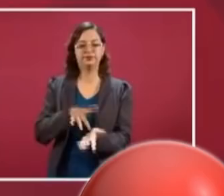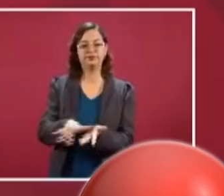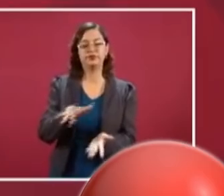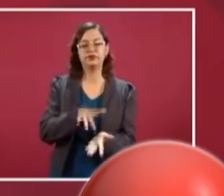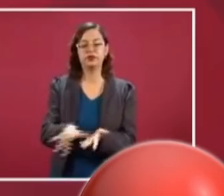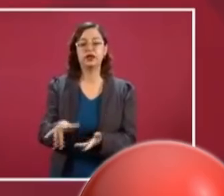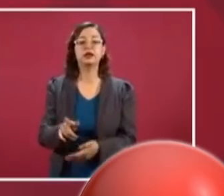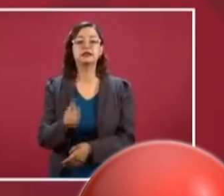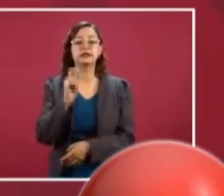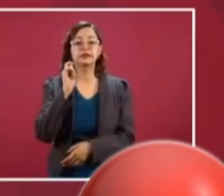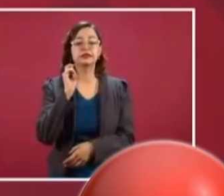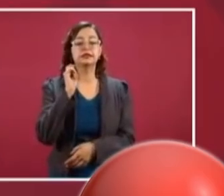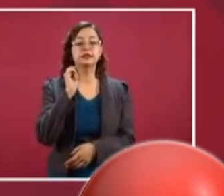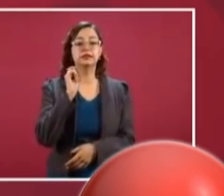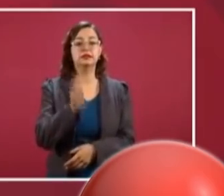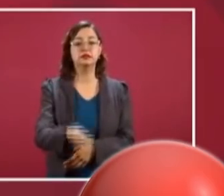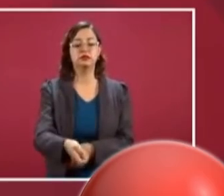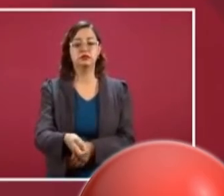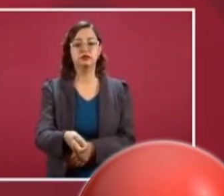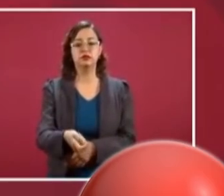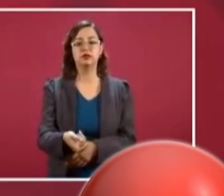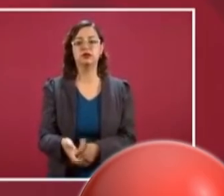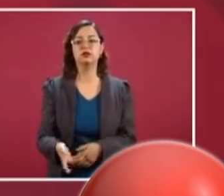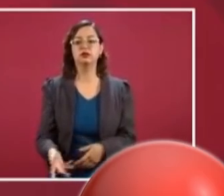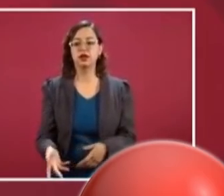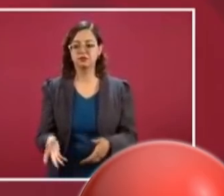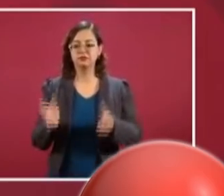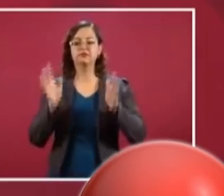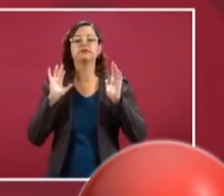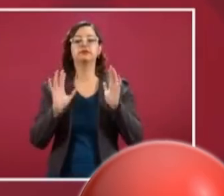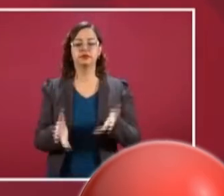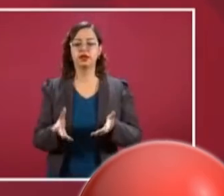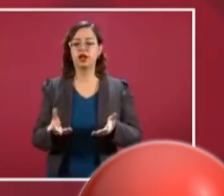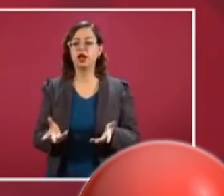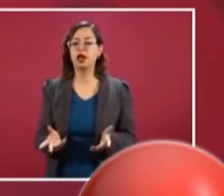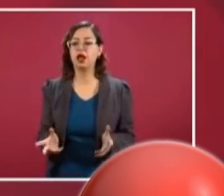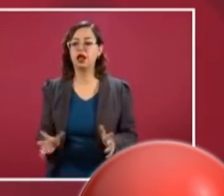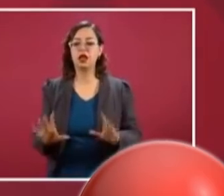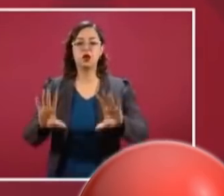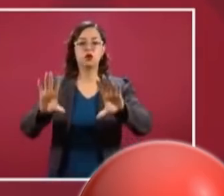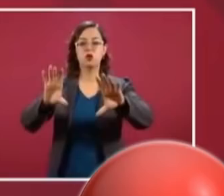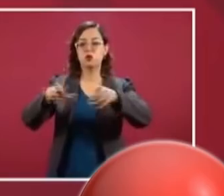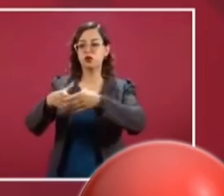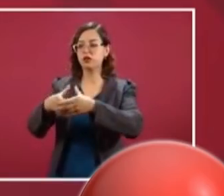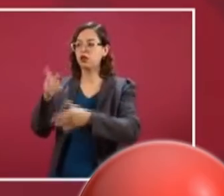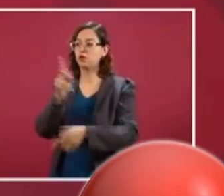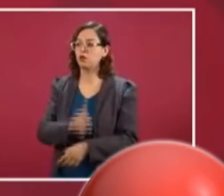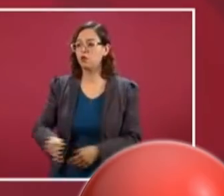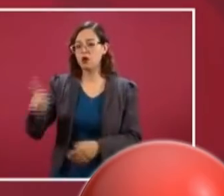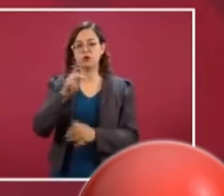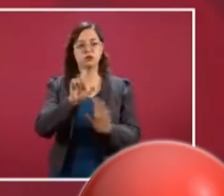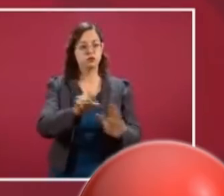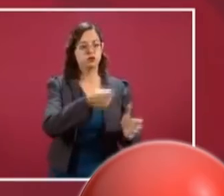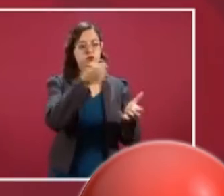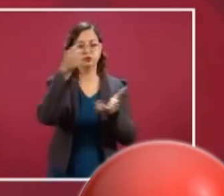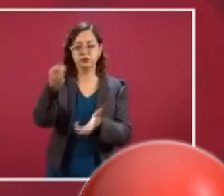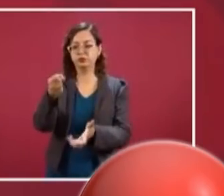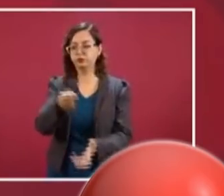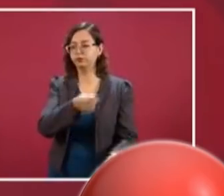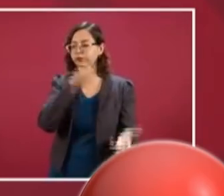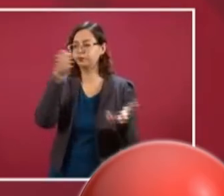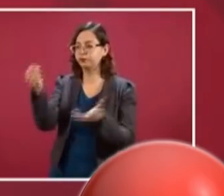significa que están llegando fondos a las comunidades, a los pueblos, y se complementa